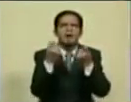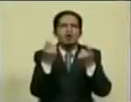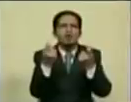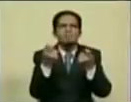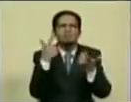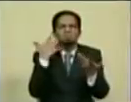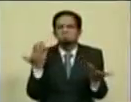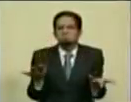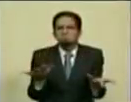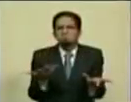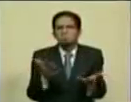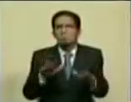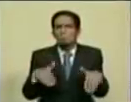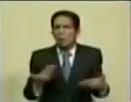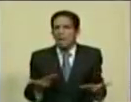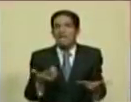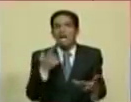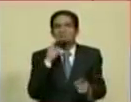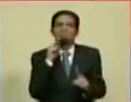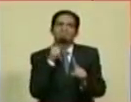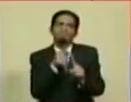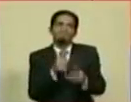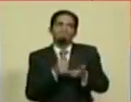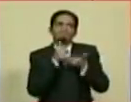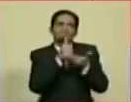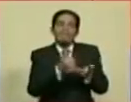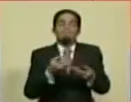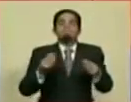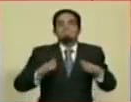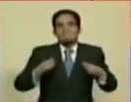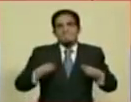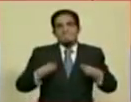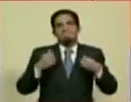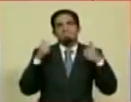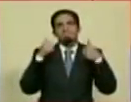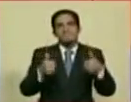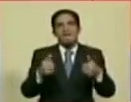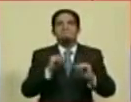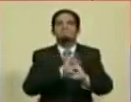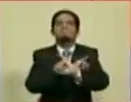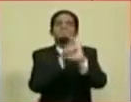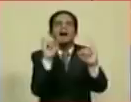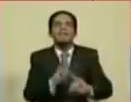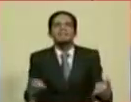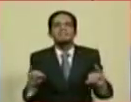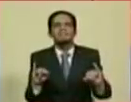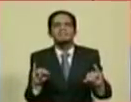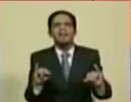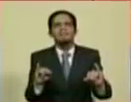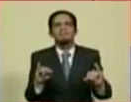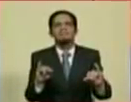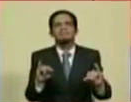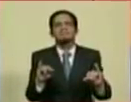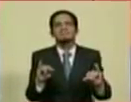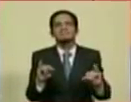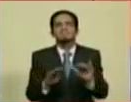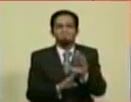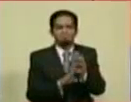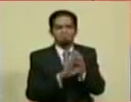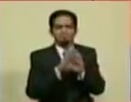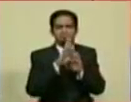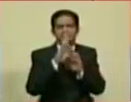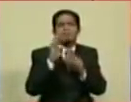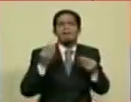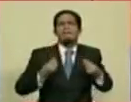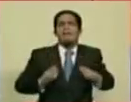garantizar el vivir viviendo, la felicidad y la calidad de vida de la familia